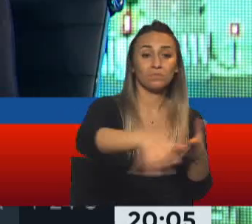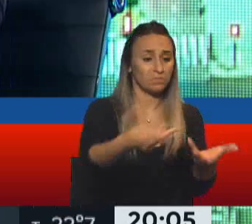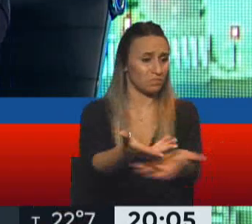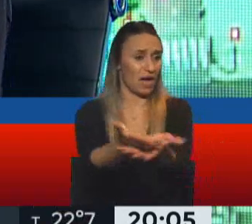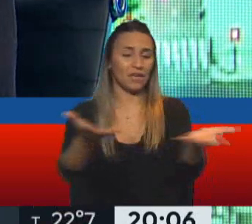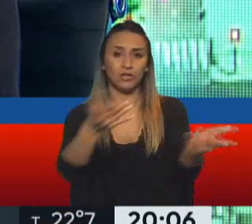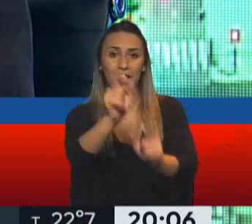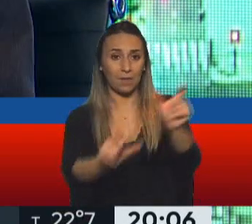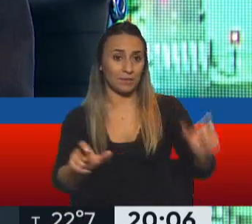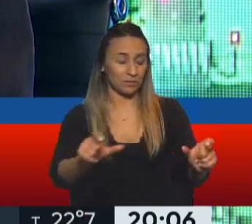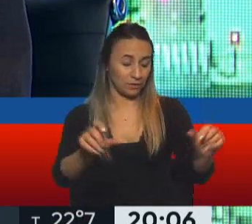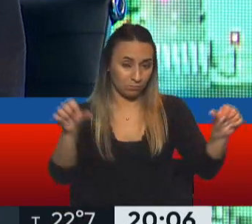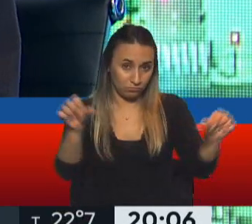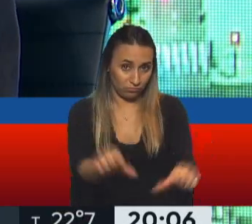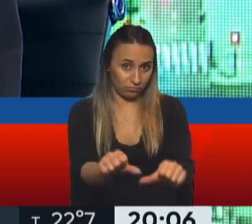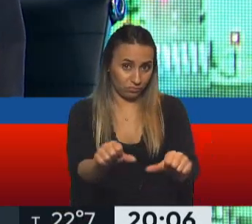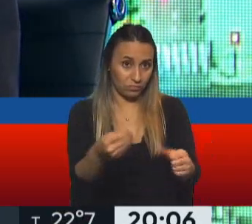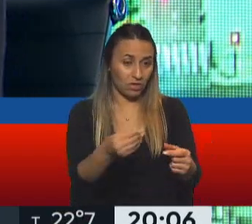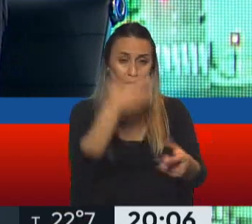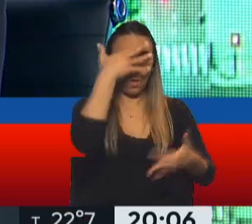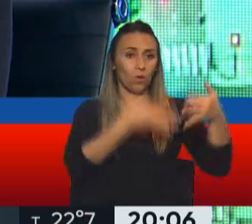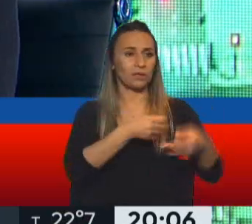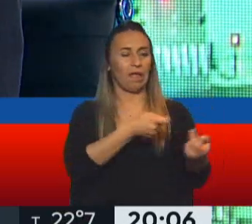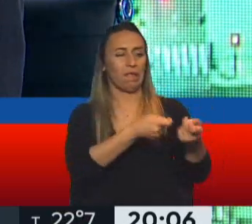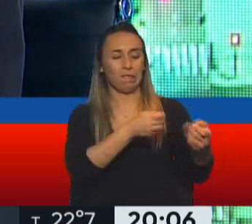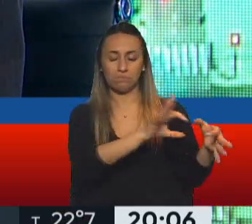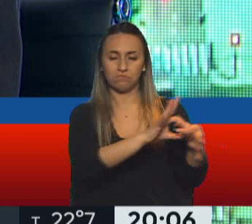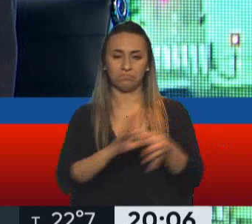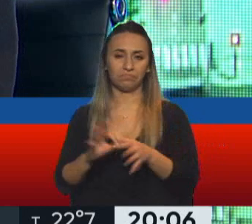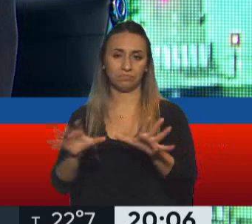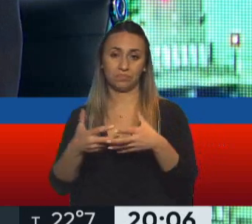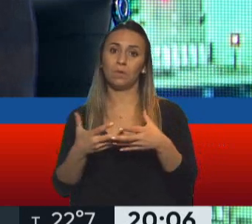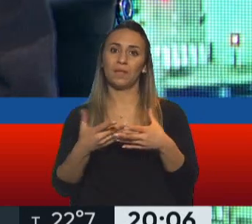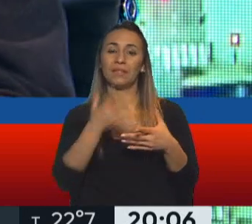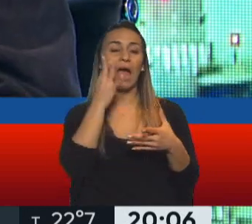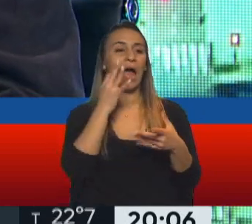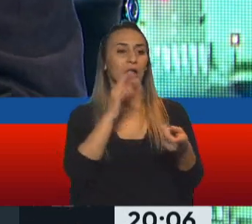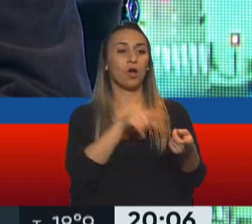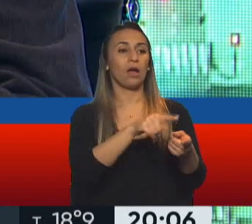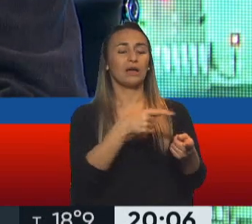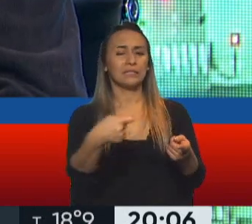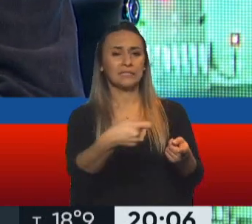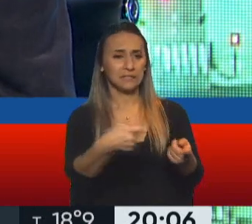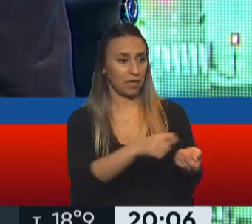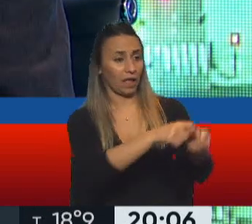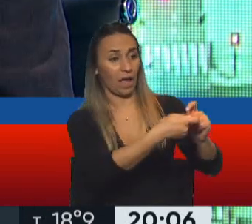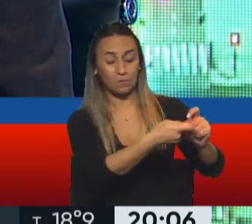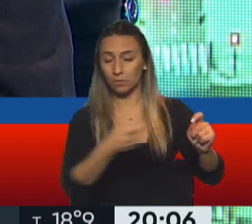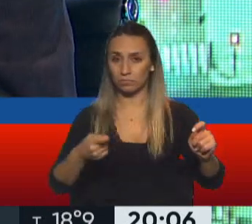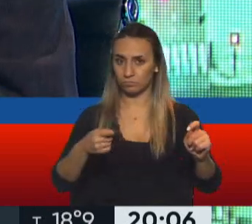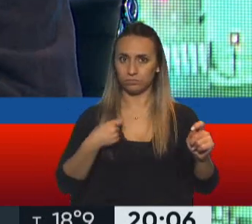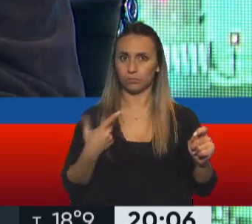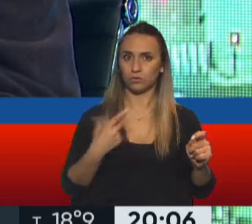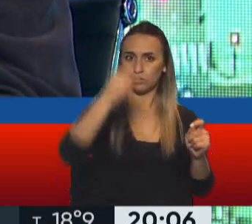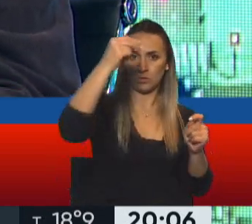mayorías. Y cualquier intervención que se quiera hacer ahí, obvio que va a generar resistencia. No en vano, Néstor Kirchner y Gustavo Belli fracasaron en su